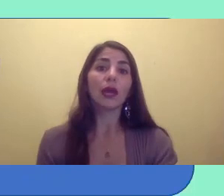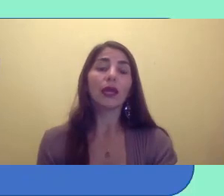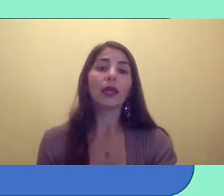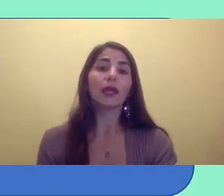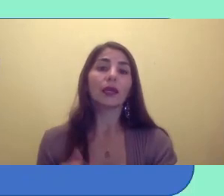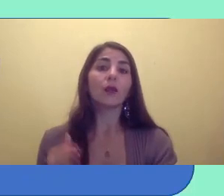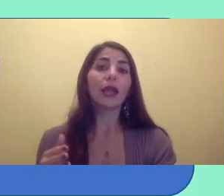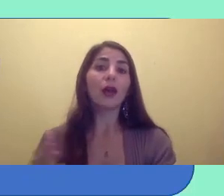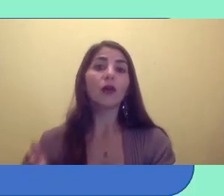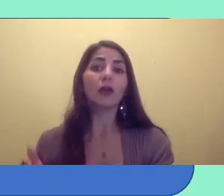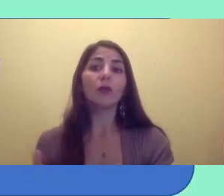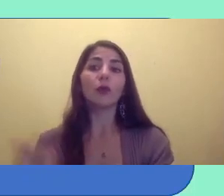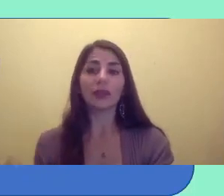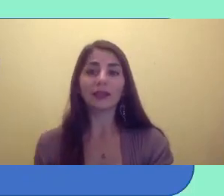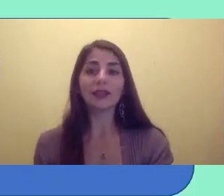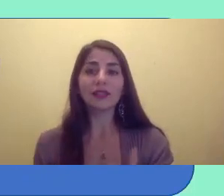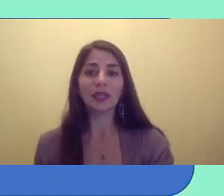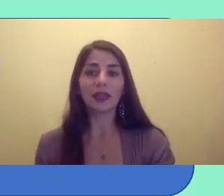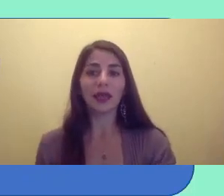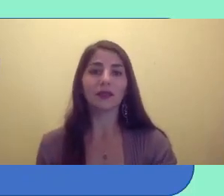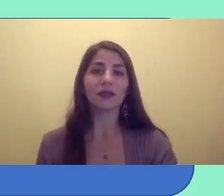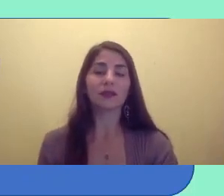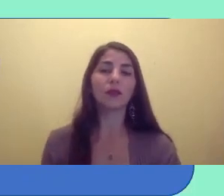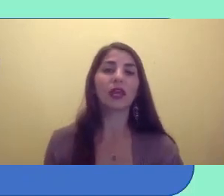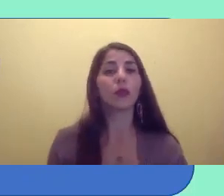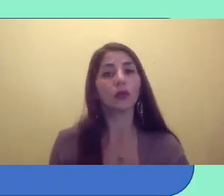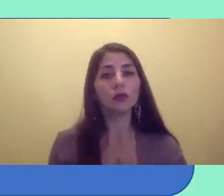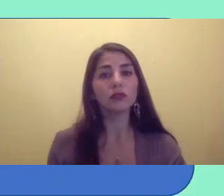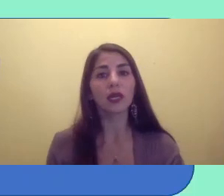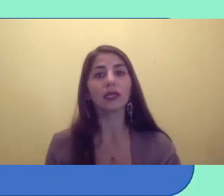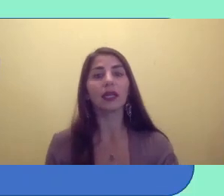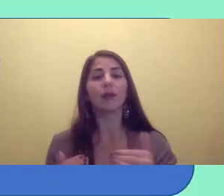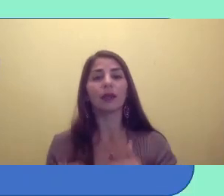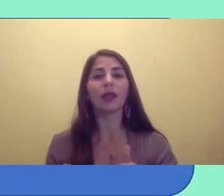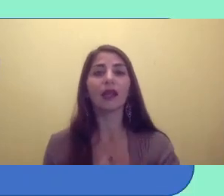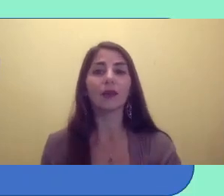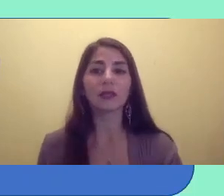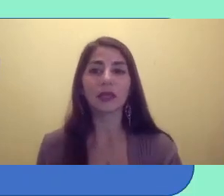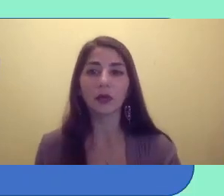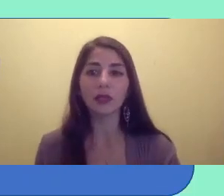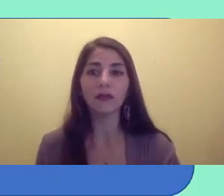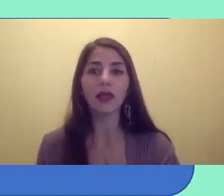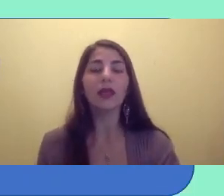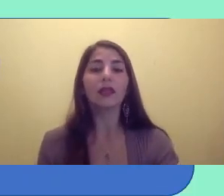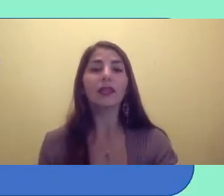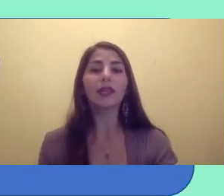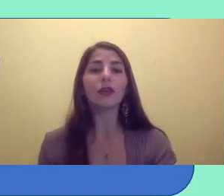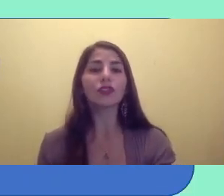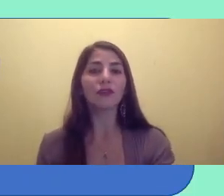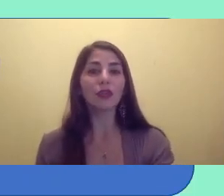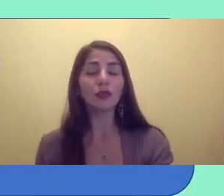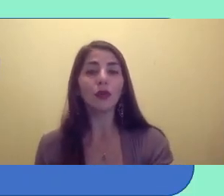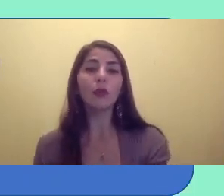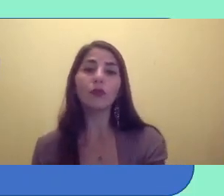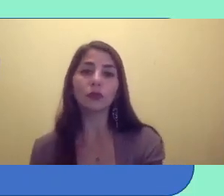con un grado importante de severidad, ya sea una hipoacusia, que es la pérdida de la capacidad auditiva, de